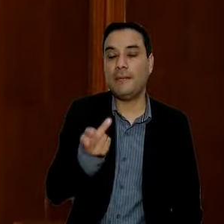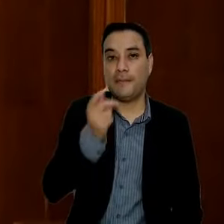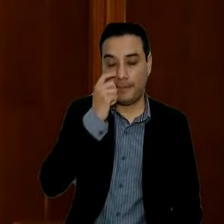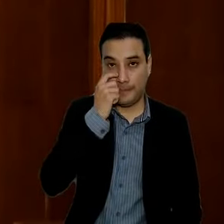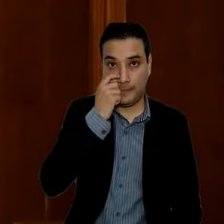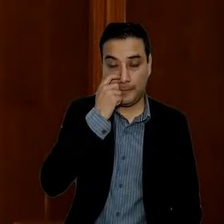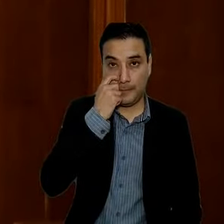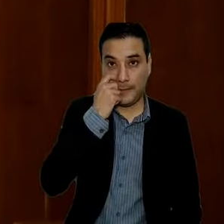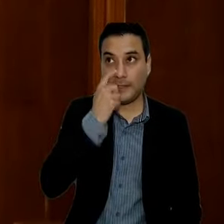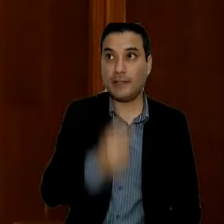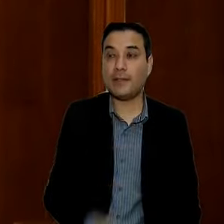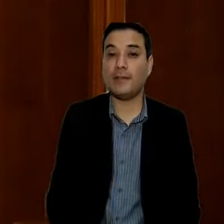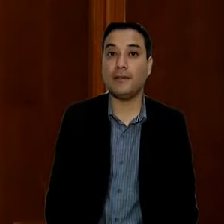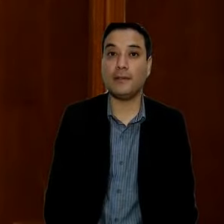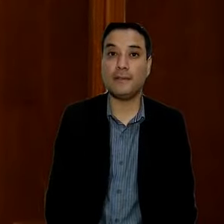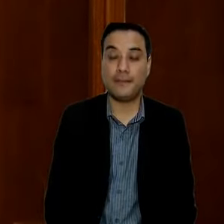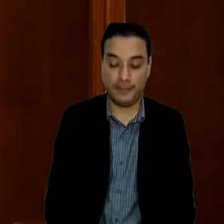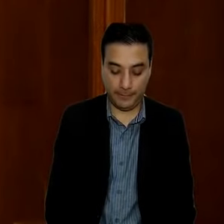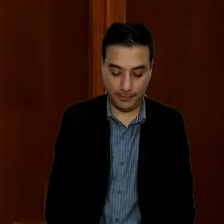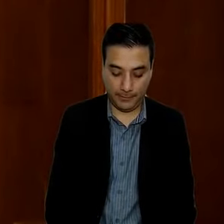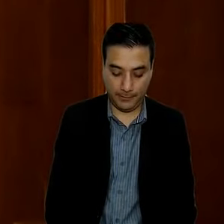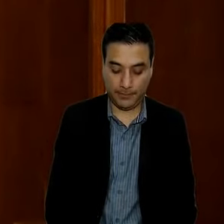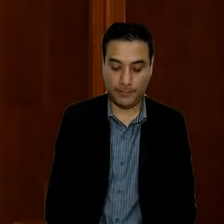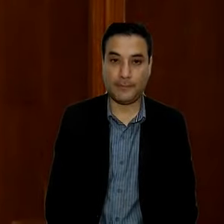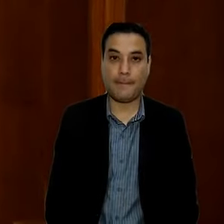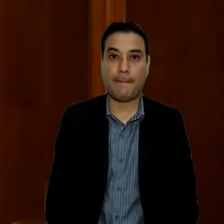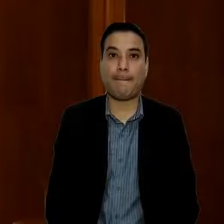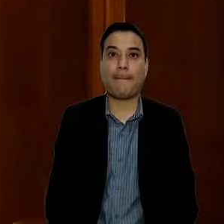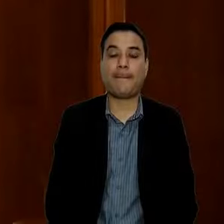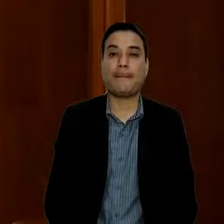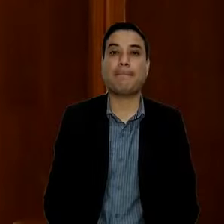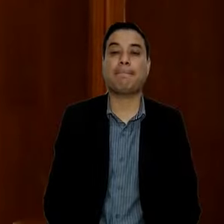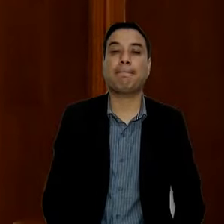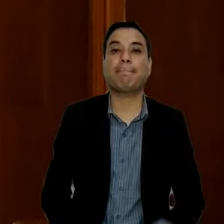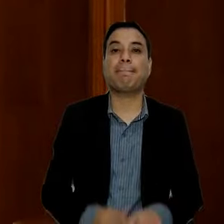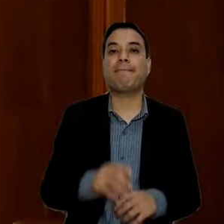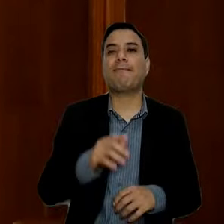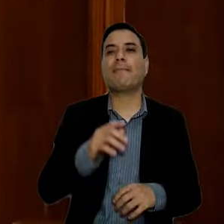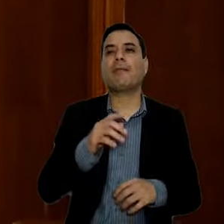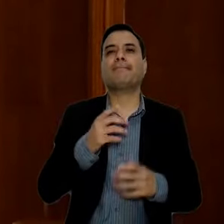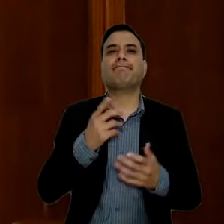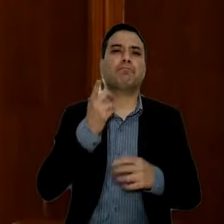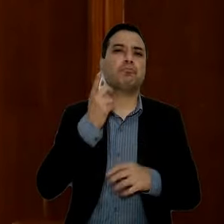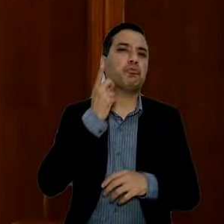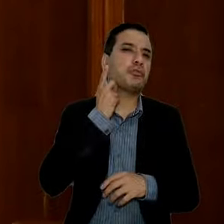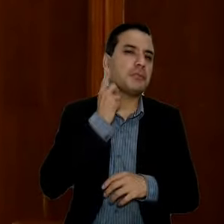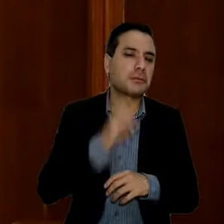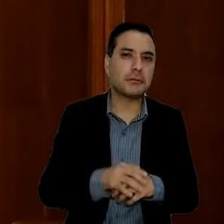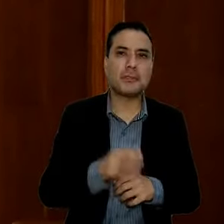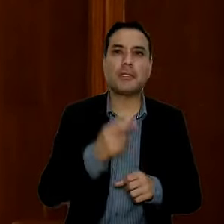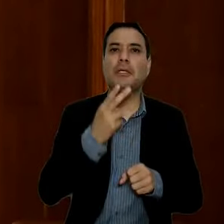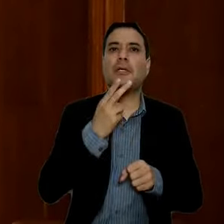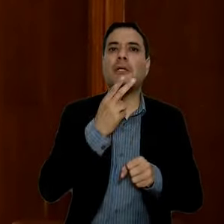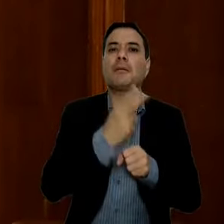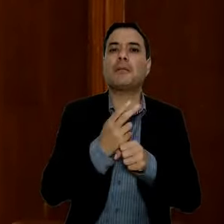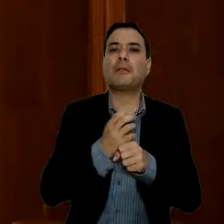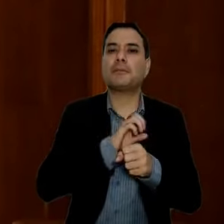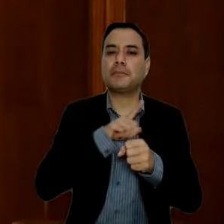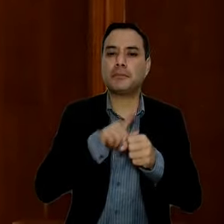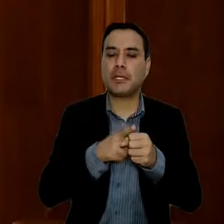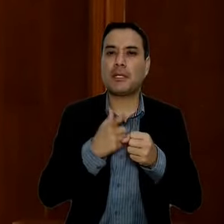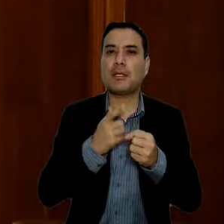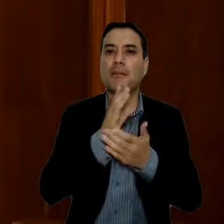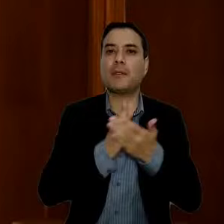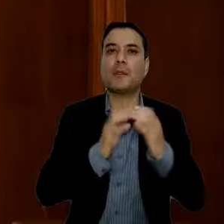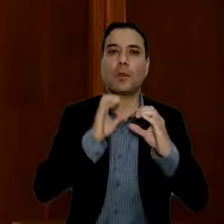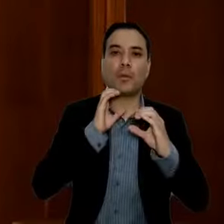diputados de los distintos grupos parlamentarios invitados especiales medios de comunicación así